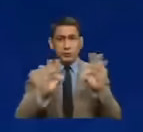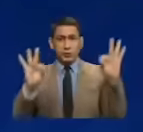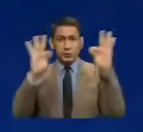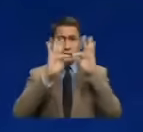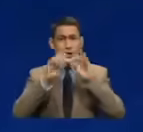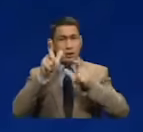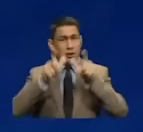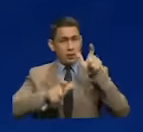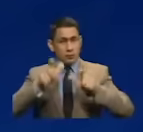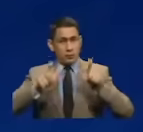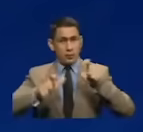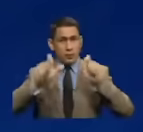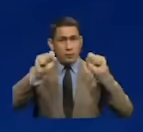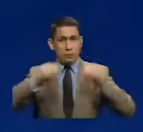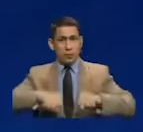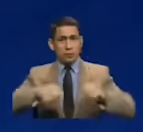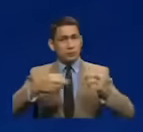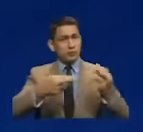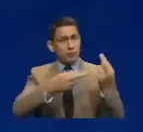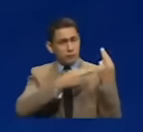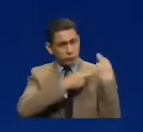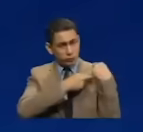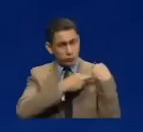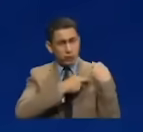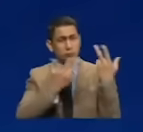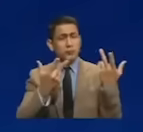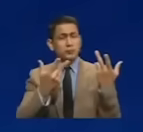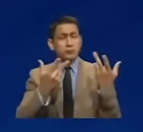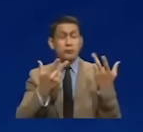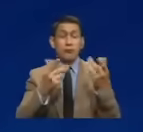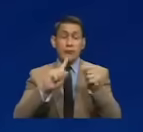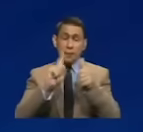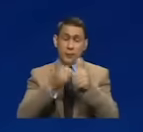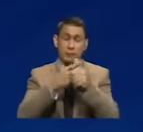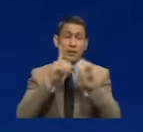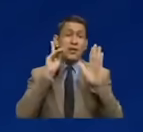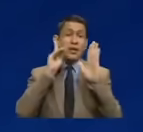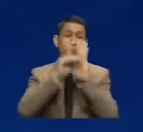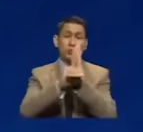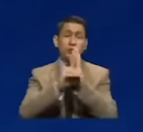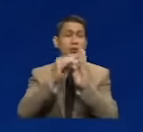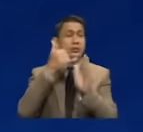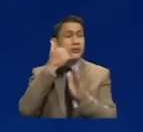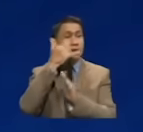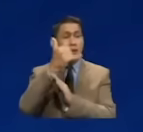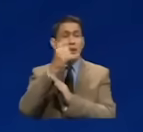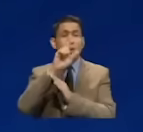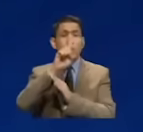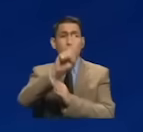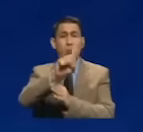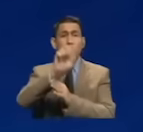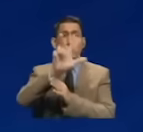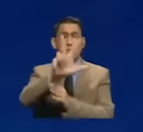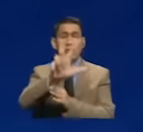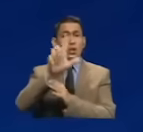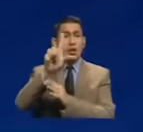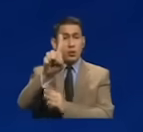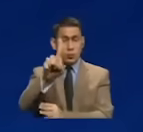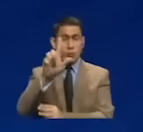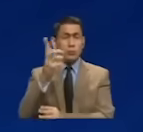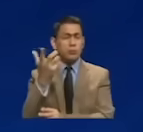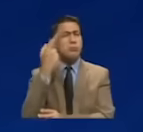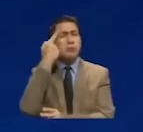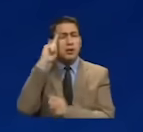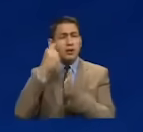se empodere este tipo de planes y denuncia al 131 y también comience a aportar en este plan de